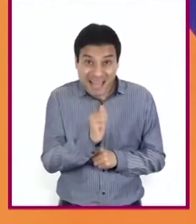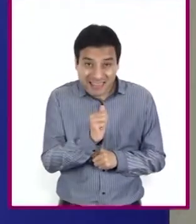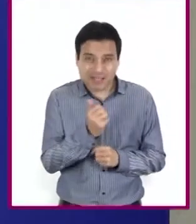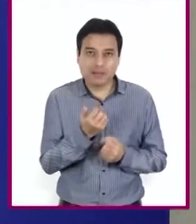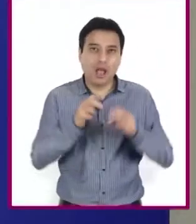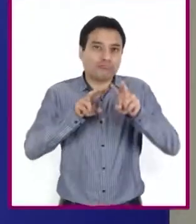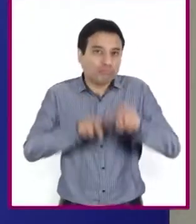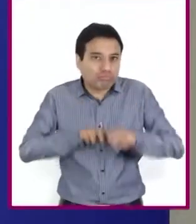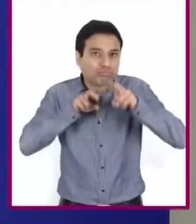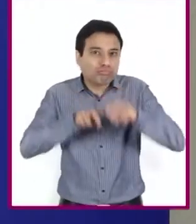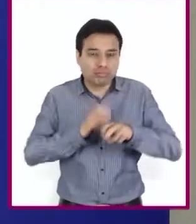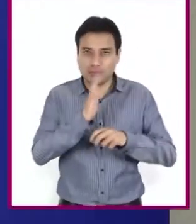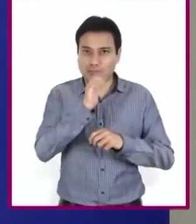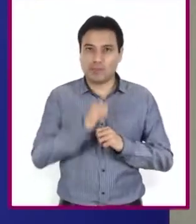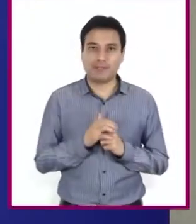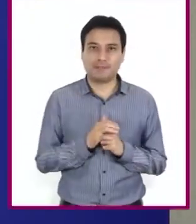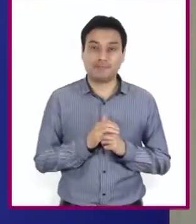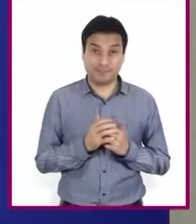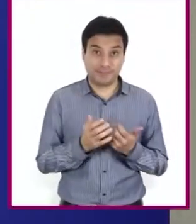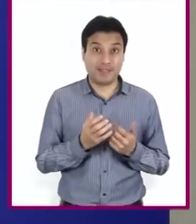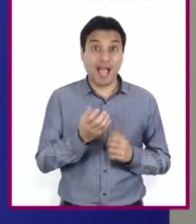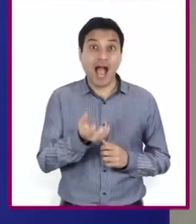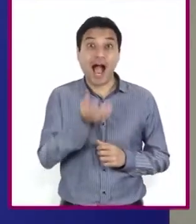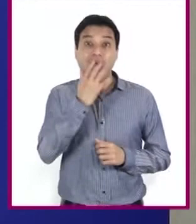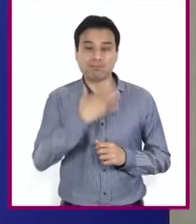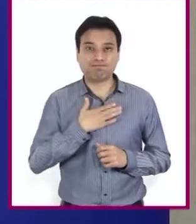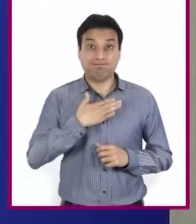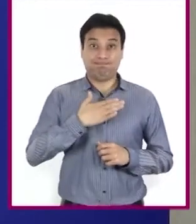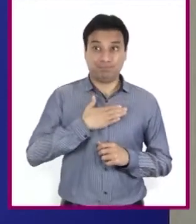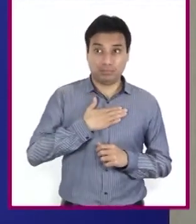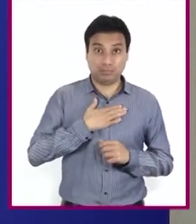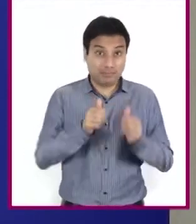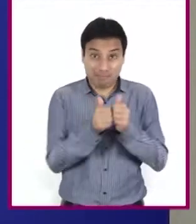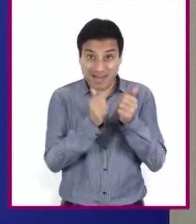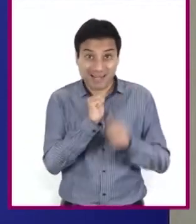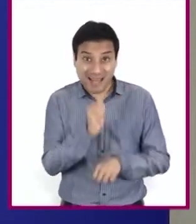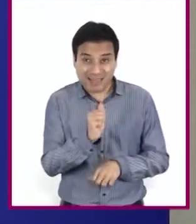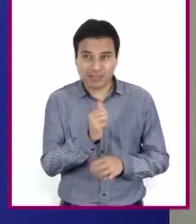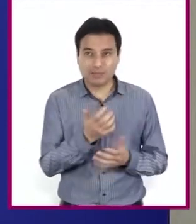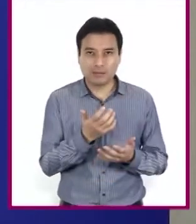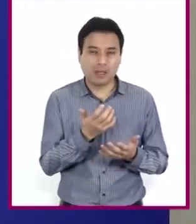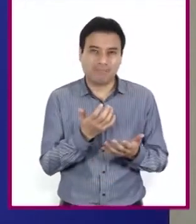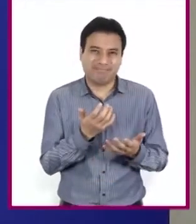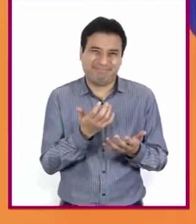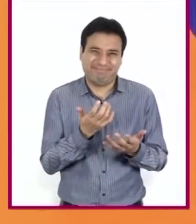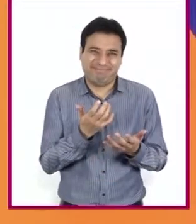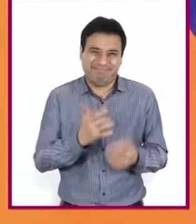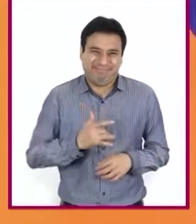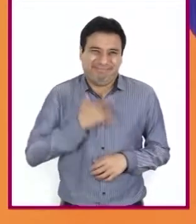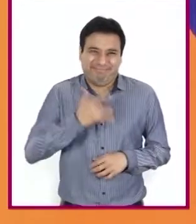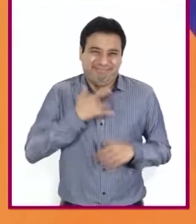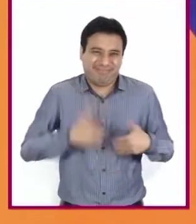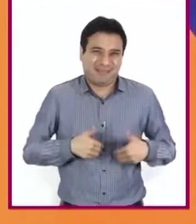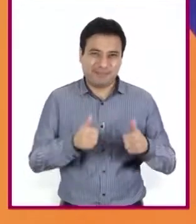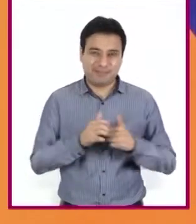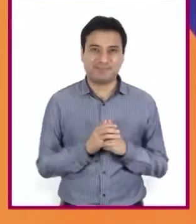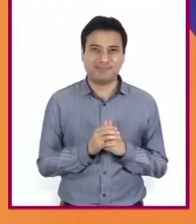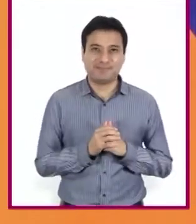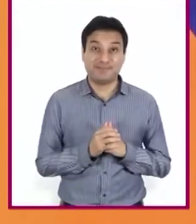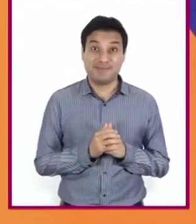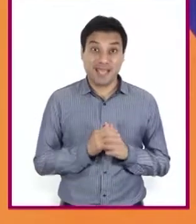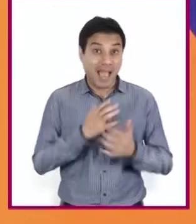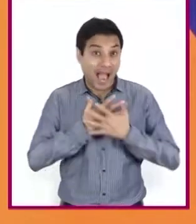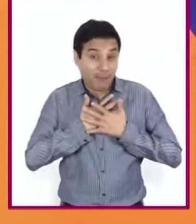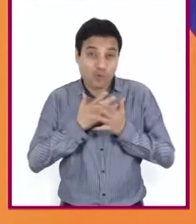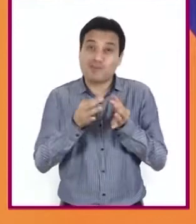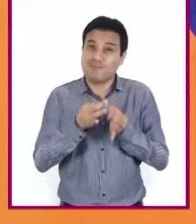cabalgada. Rábano sin pan, poco o nada te alimentarán. El amor es tan importante